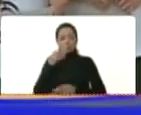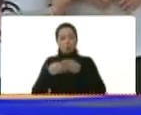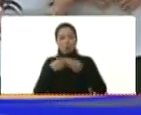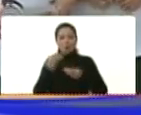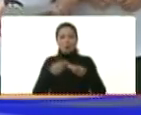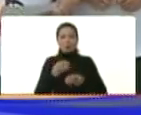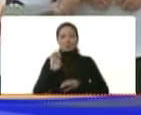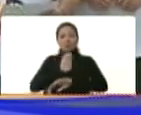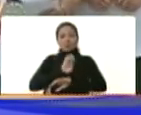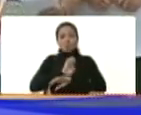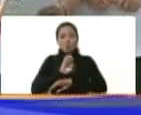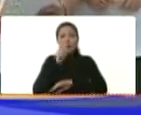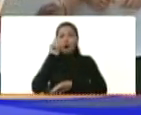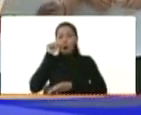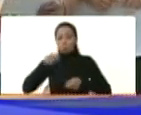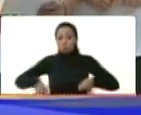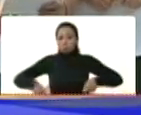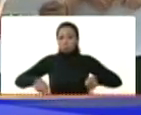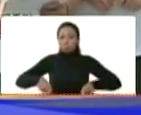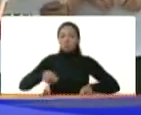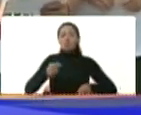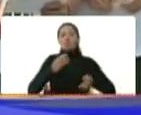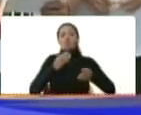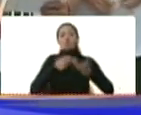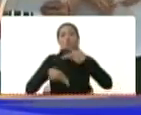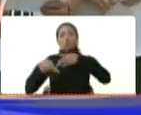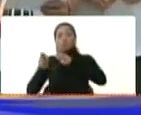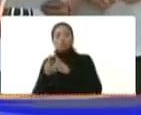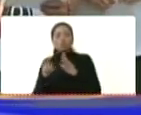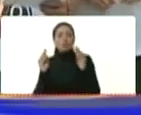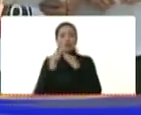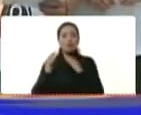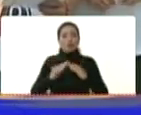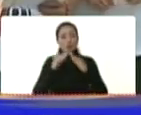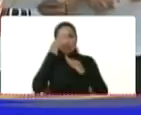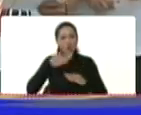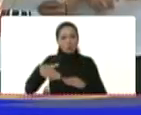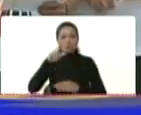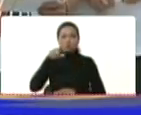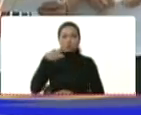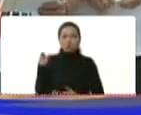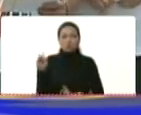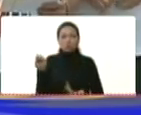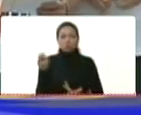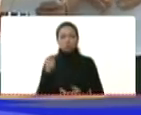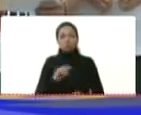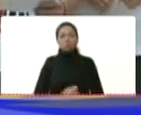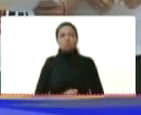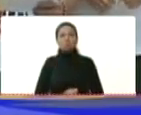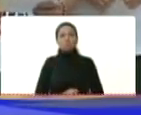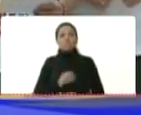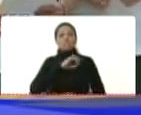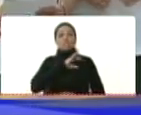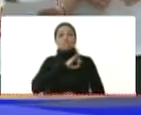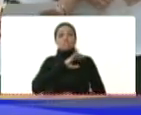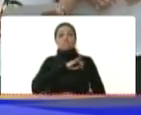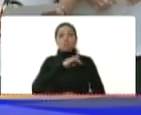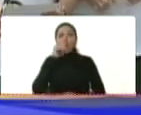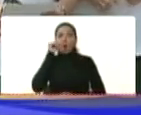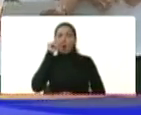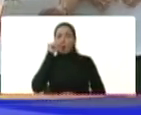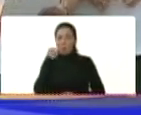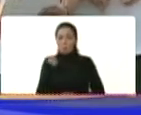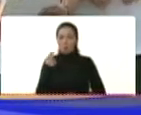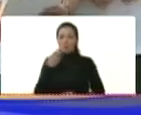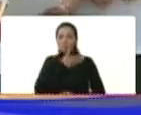En Ecuador, Lenín Moreno le construye viviendas al pueblo. En Chile, Sebastián Pinochet